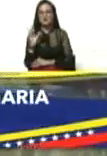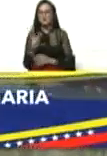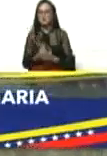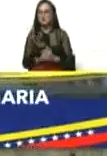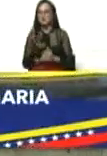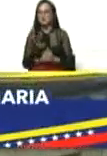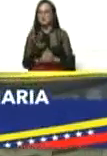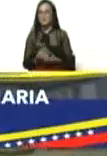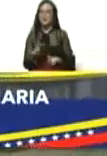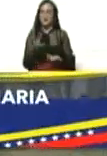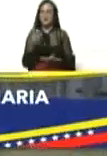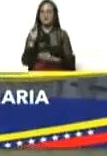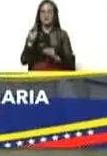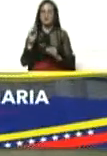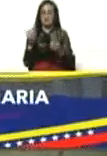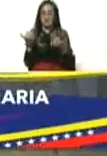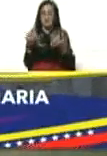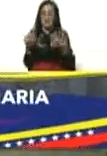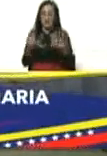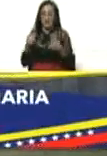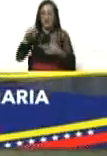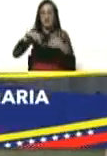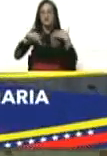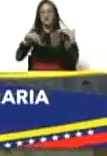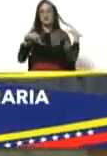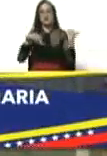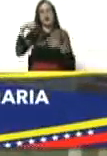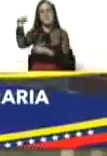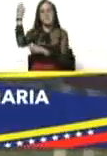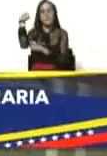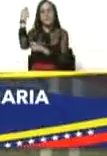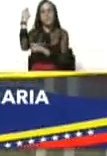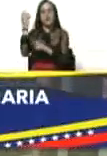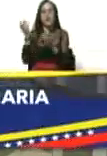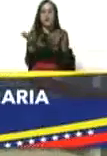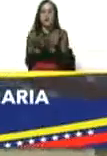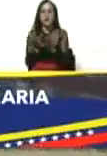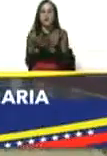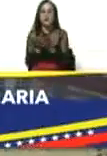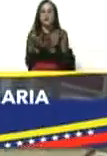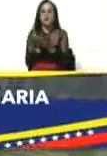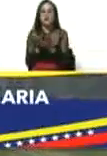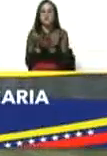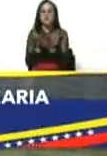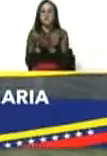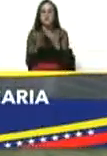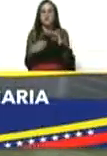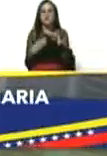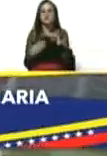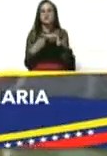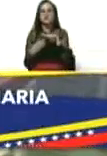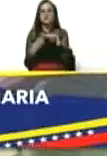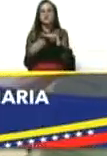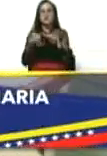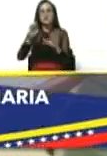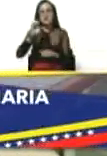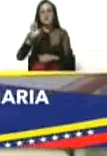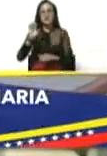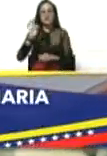Bueno, presidente, estamos efectivamente acá en San Fernando de Apure, en la escuela primaria Serafín